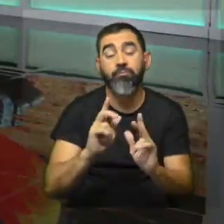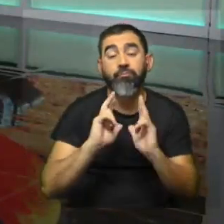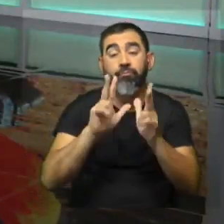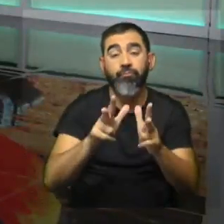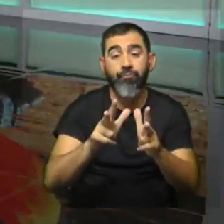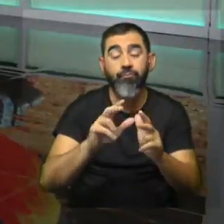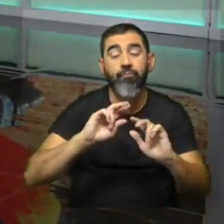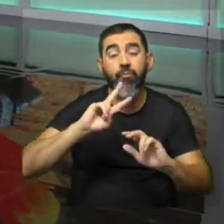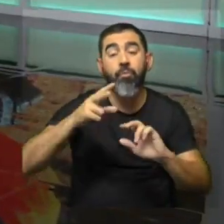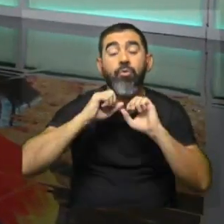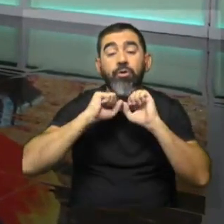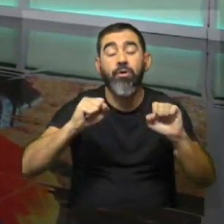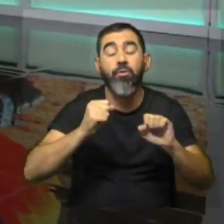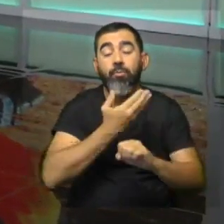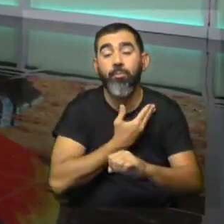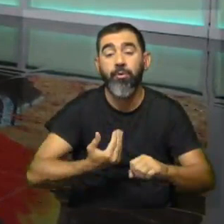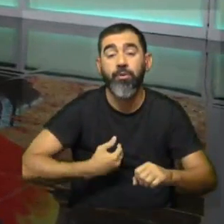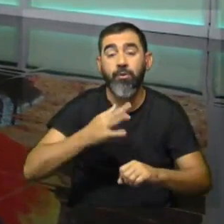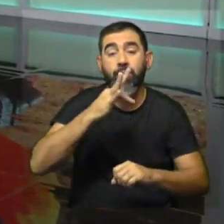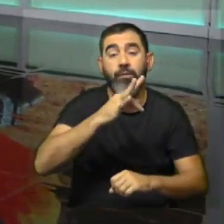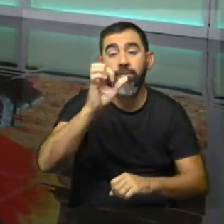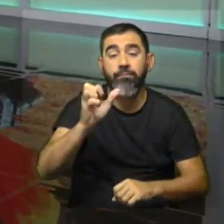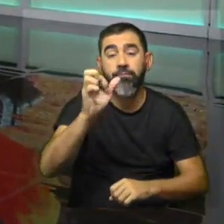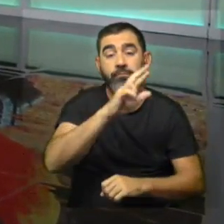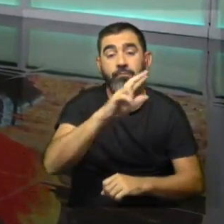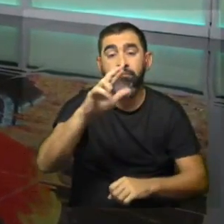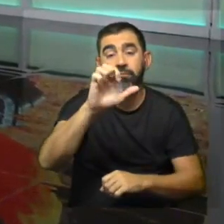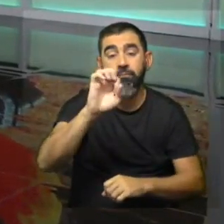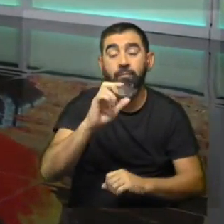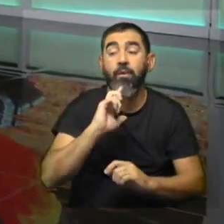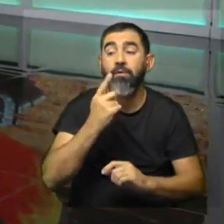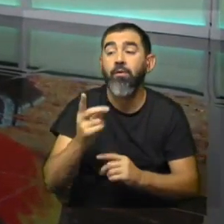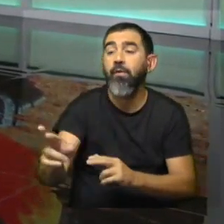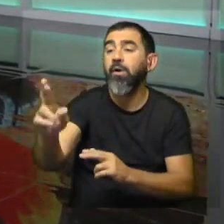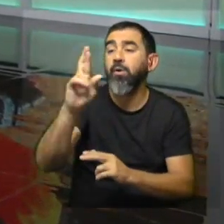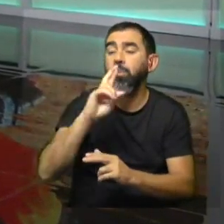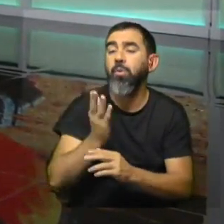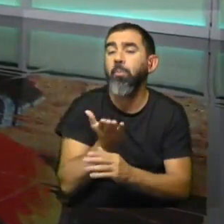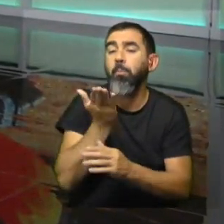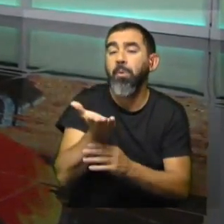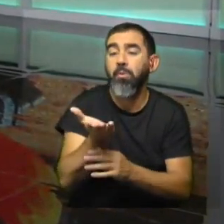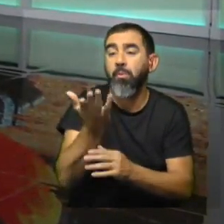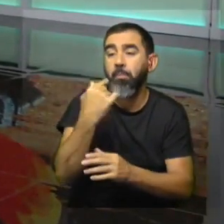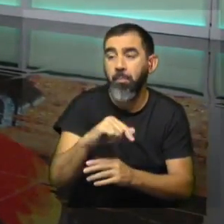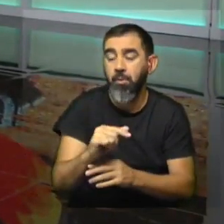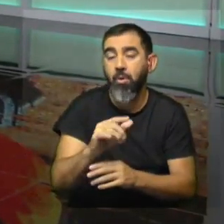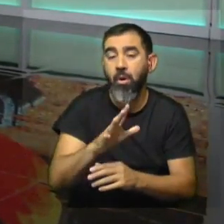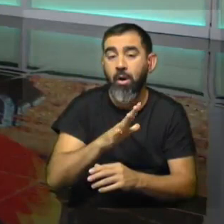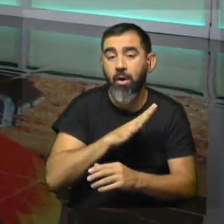el prosecretario de Presidencia, Rodrigo Ferrés, había quedado en responder una solicitud, pero bueno, cayeron